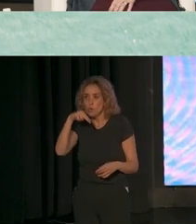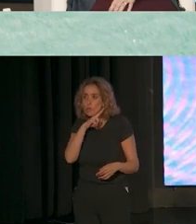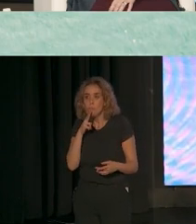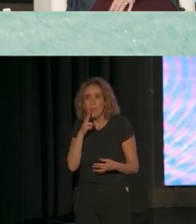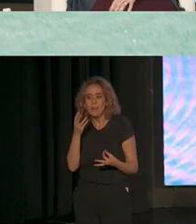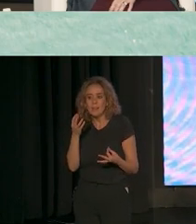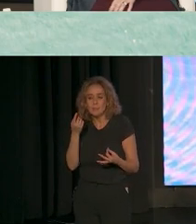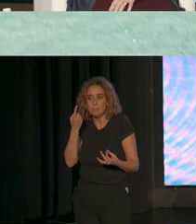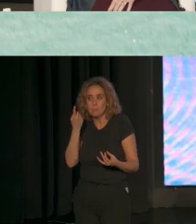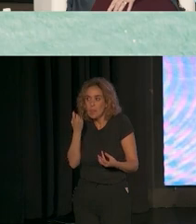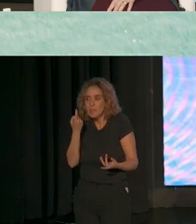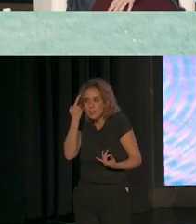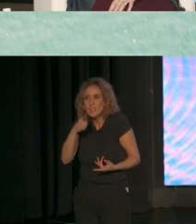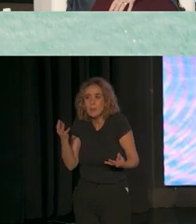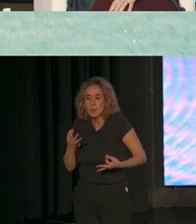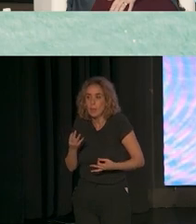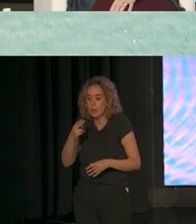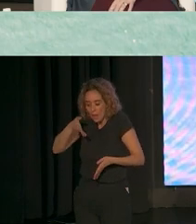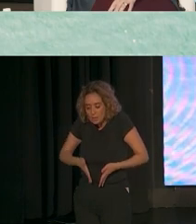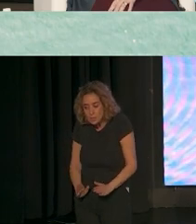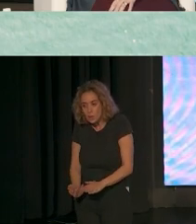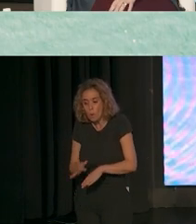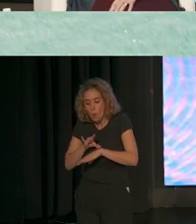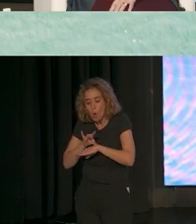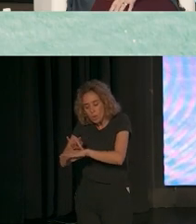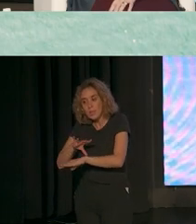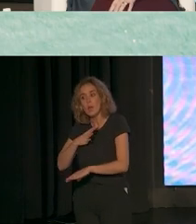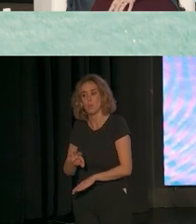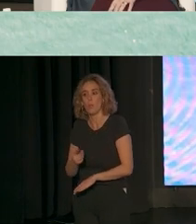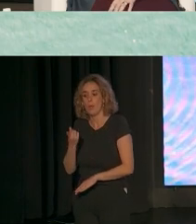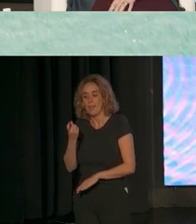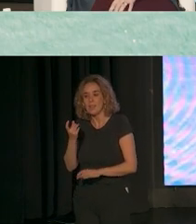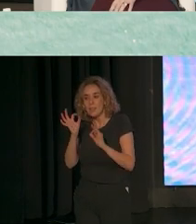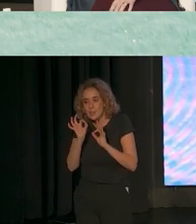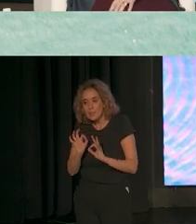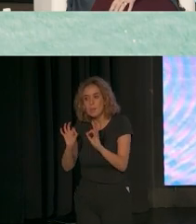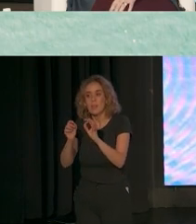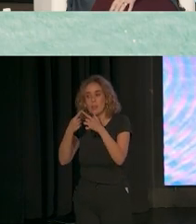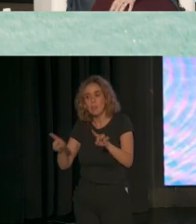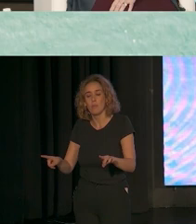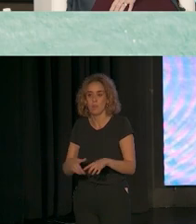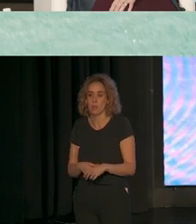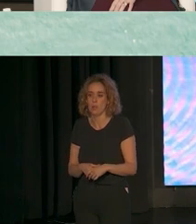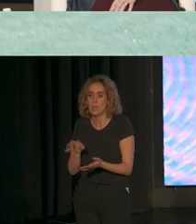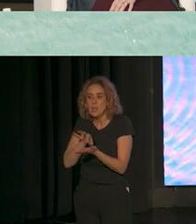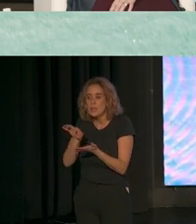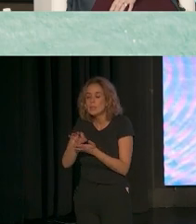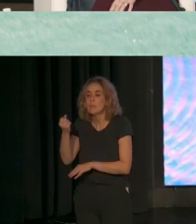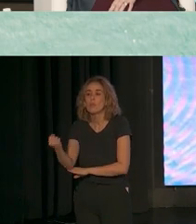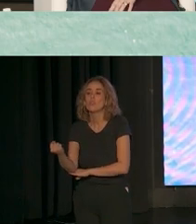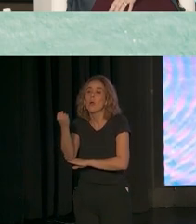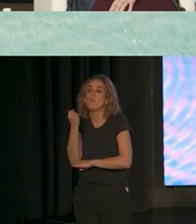ese hijo, que pueden guiar a ese hijo, que va a tener unas necesidades especiales distintas de distintos servicios de